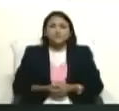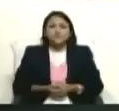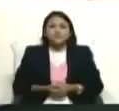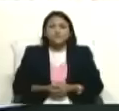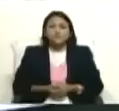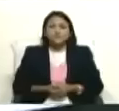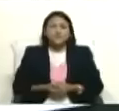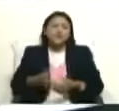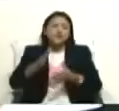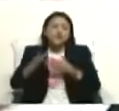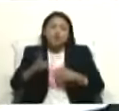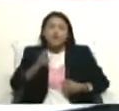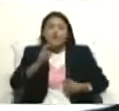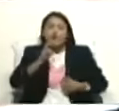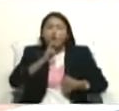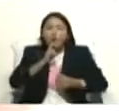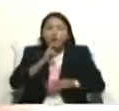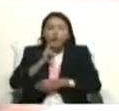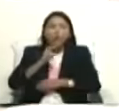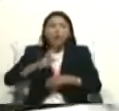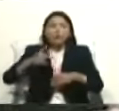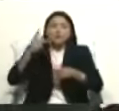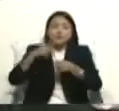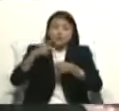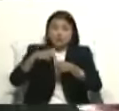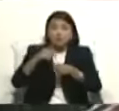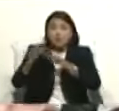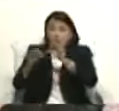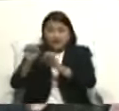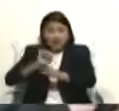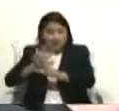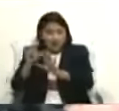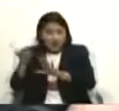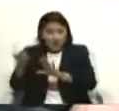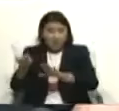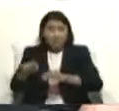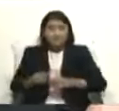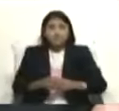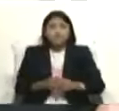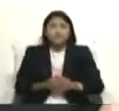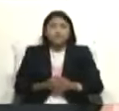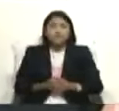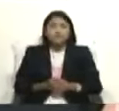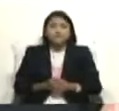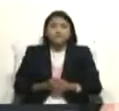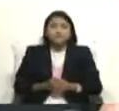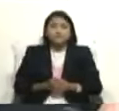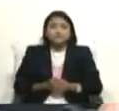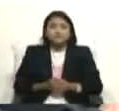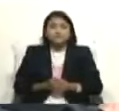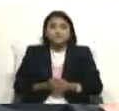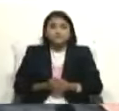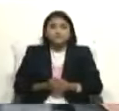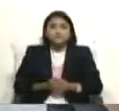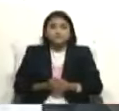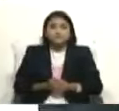Concesiones en oro, concesiones en petróleo, se lo dijeron muy claro. O que puedan tensar la